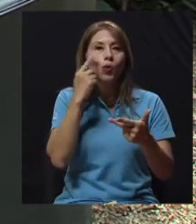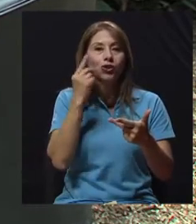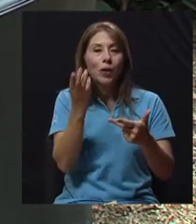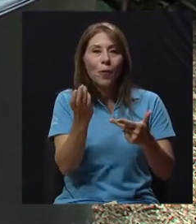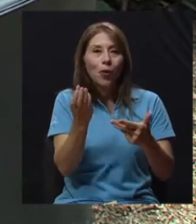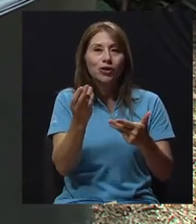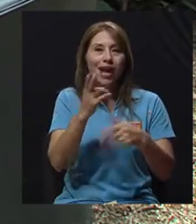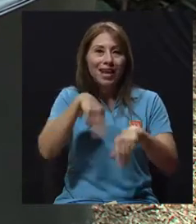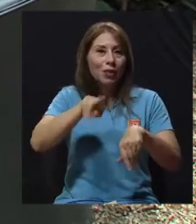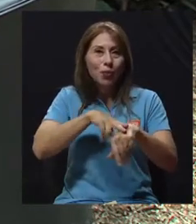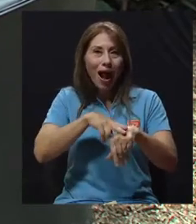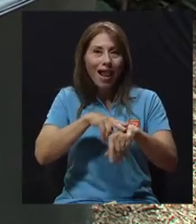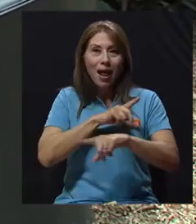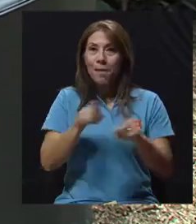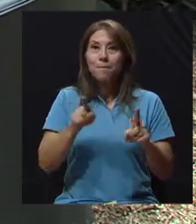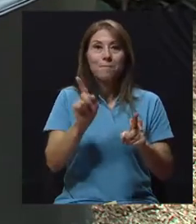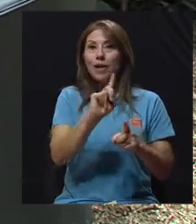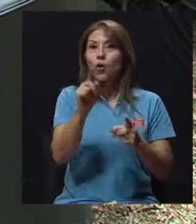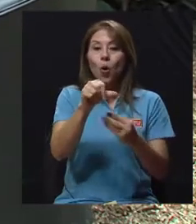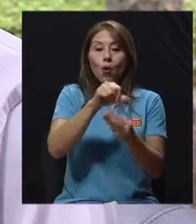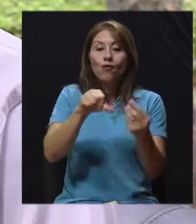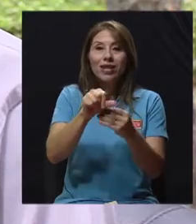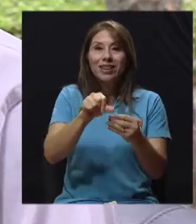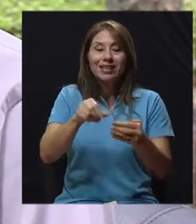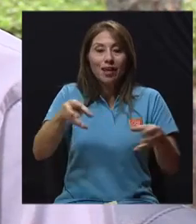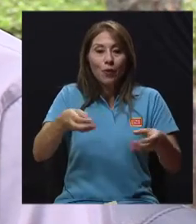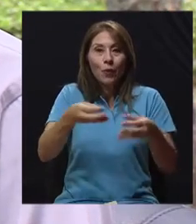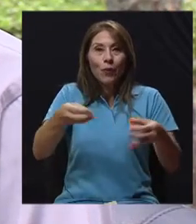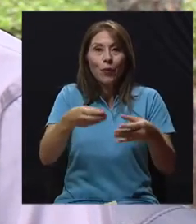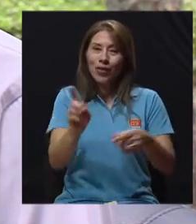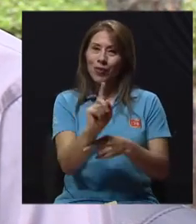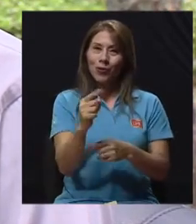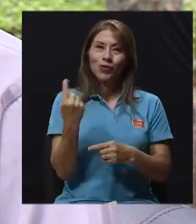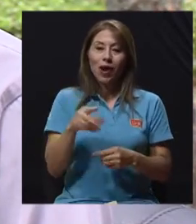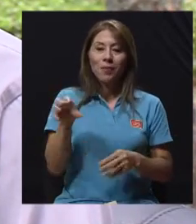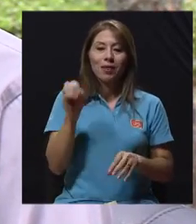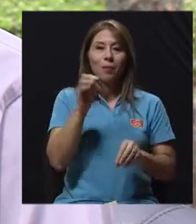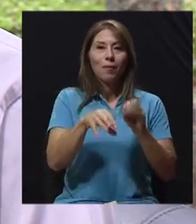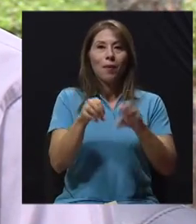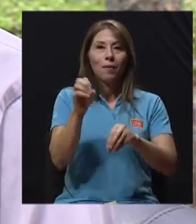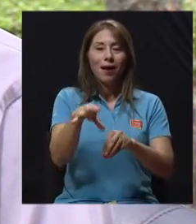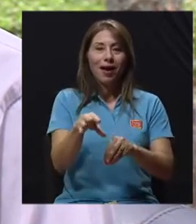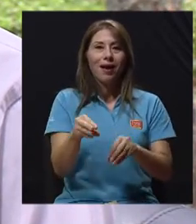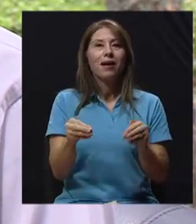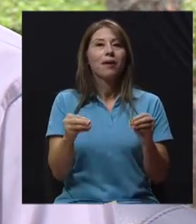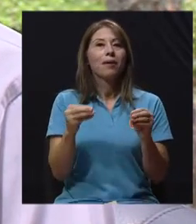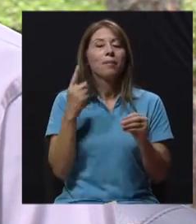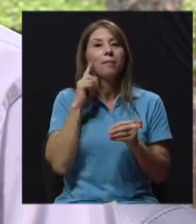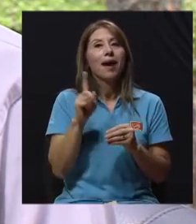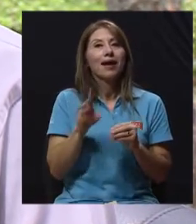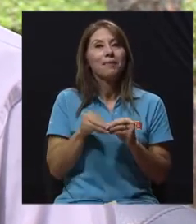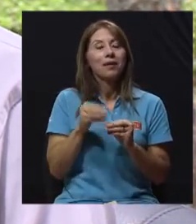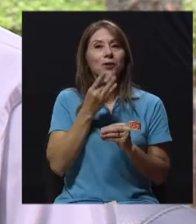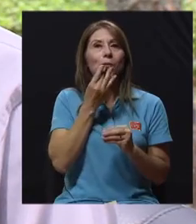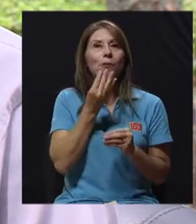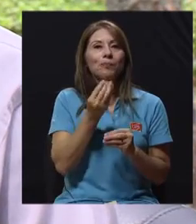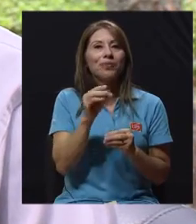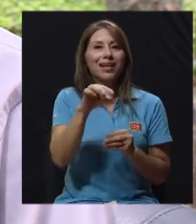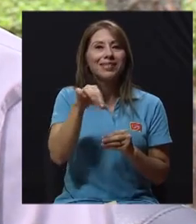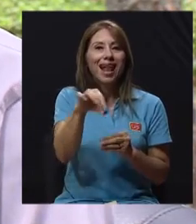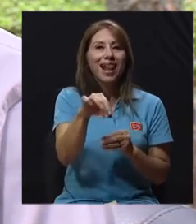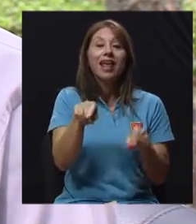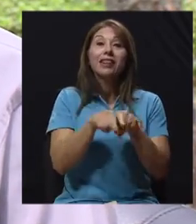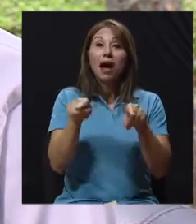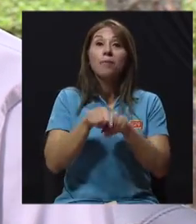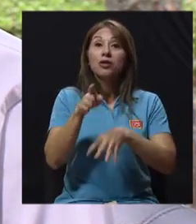cebolla, esas cosas, pero no fritas, sino agregadas nada más a la comida, para que no haya necesidad de agregarle más sal a la comida. Y utilizar sustitutos de